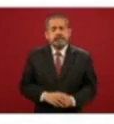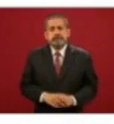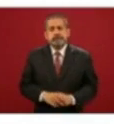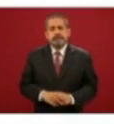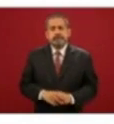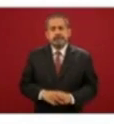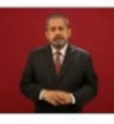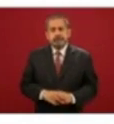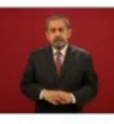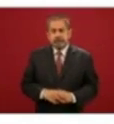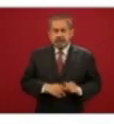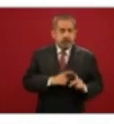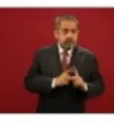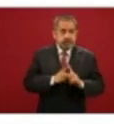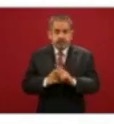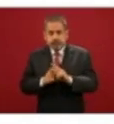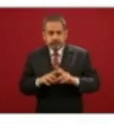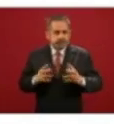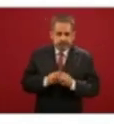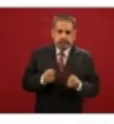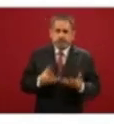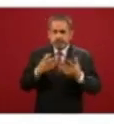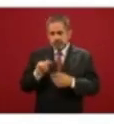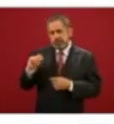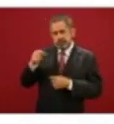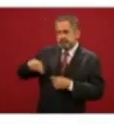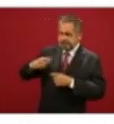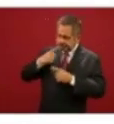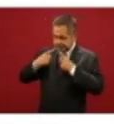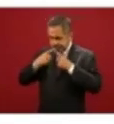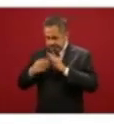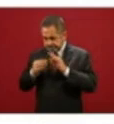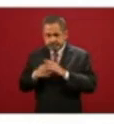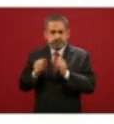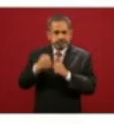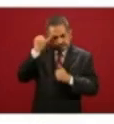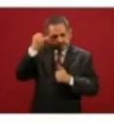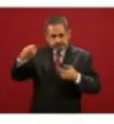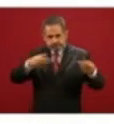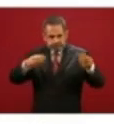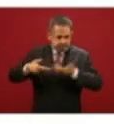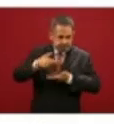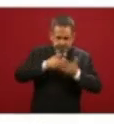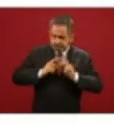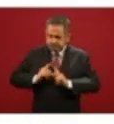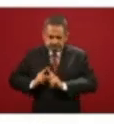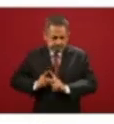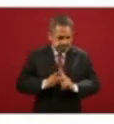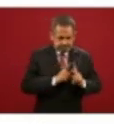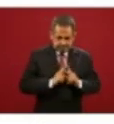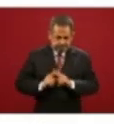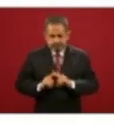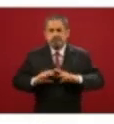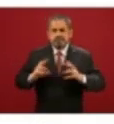La necesidad fue calculada con una base técnica y con colaboración de todos los que están